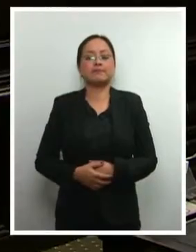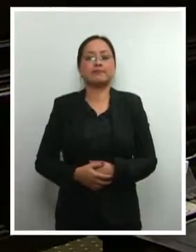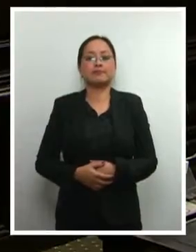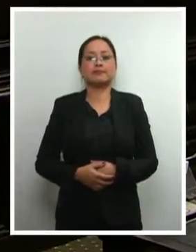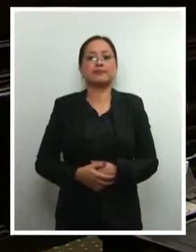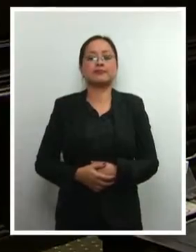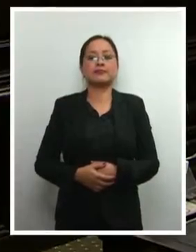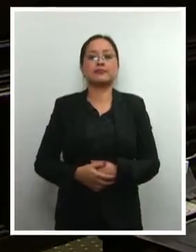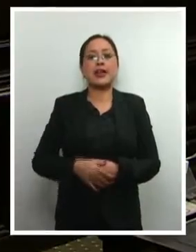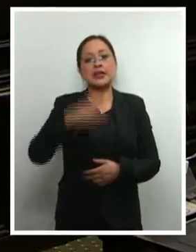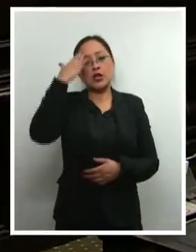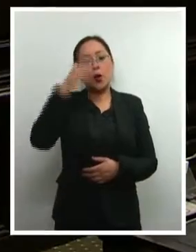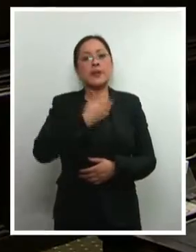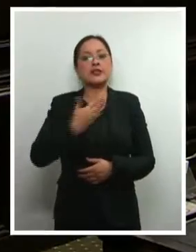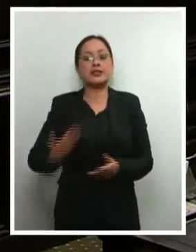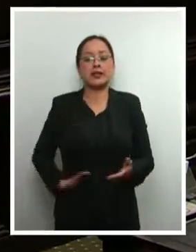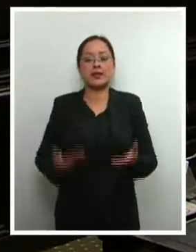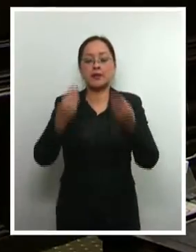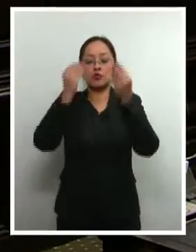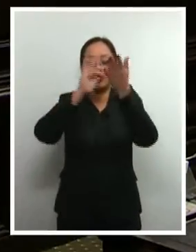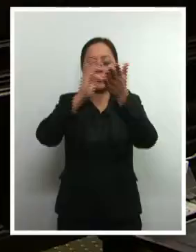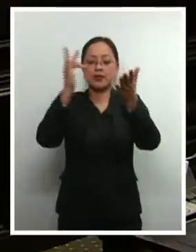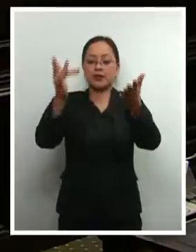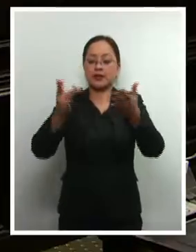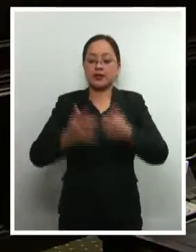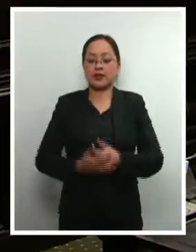Sí, señor presidente, muchas gracias.